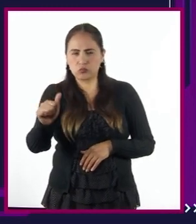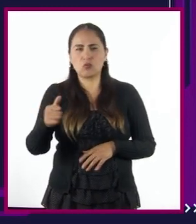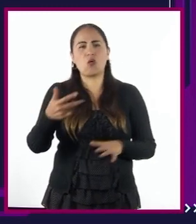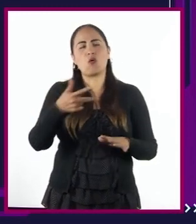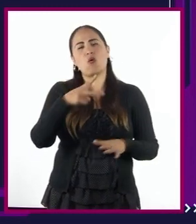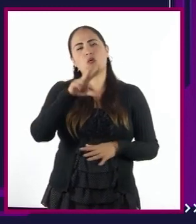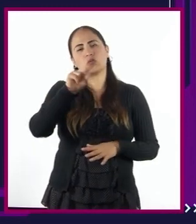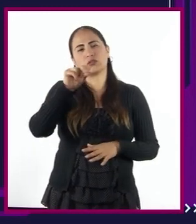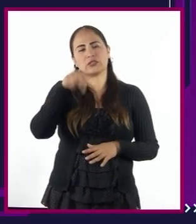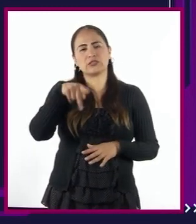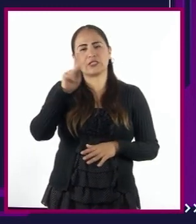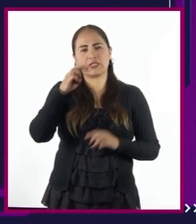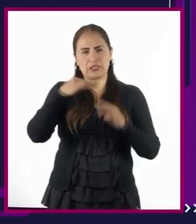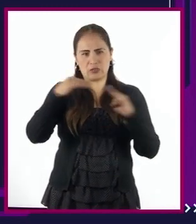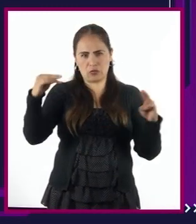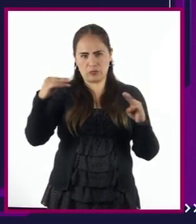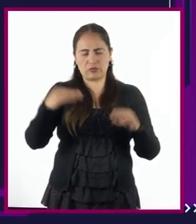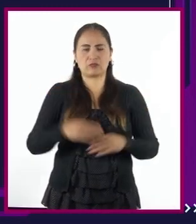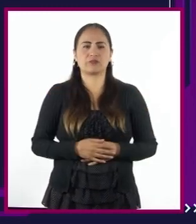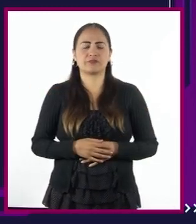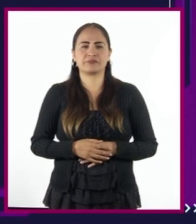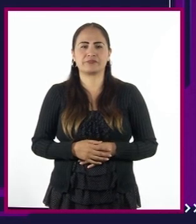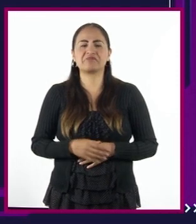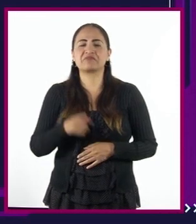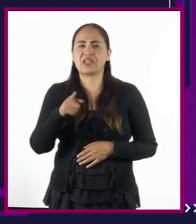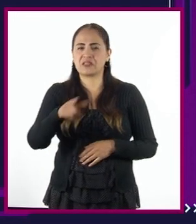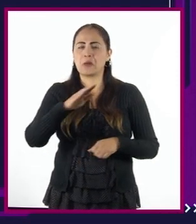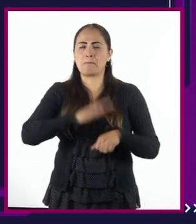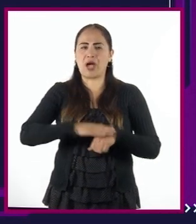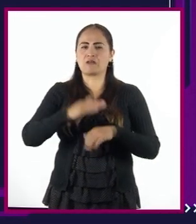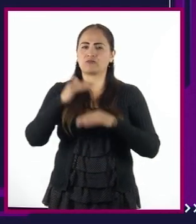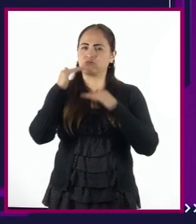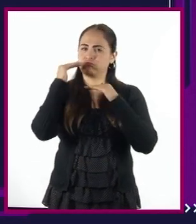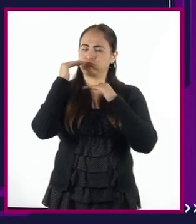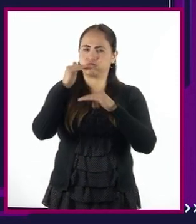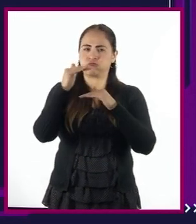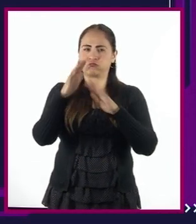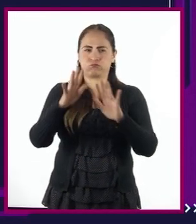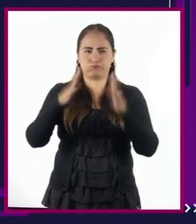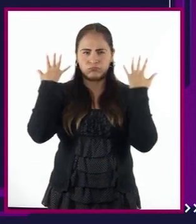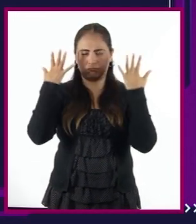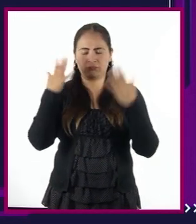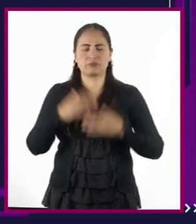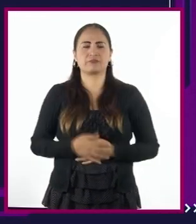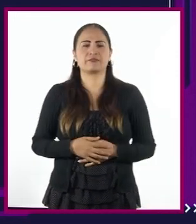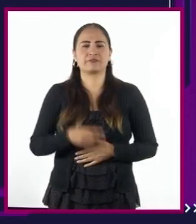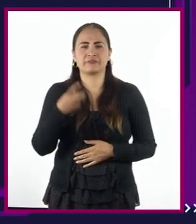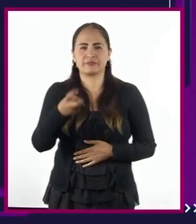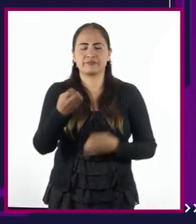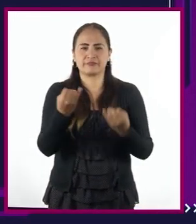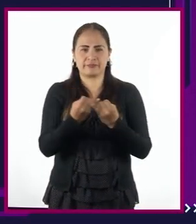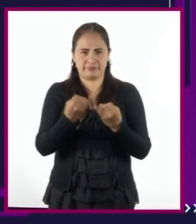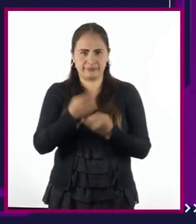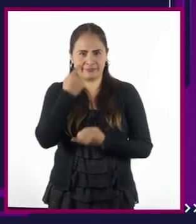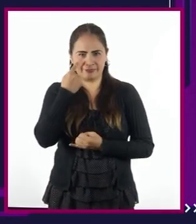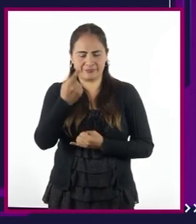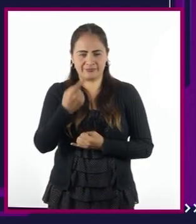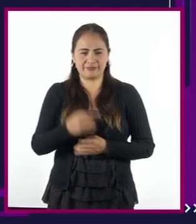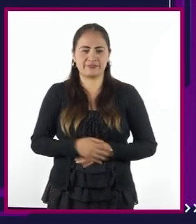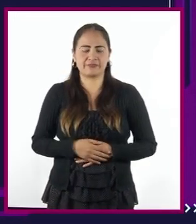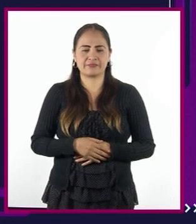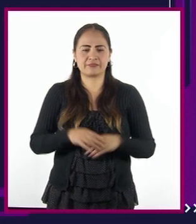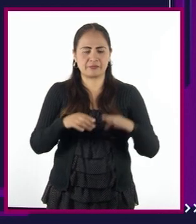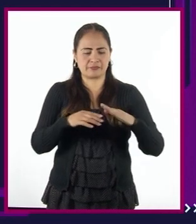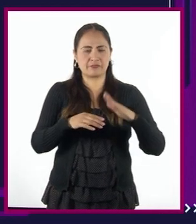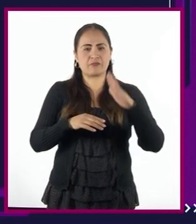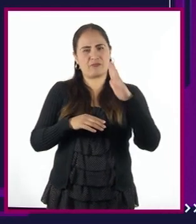80 kilómetros, siendo esta su rapidez máxima. Esto también se puede apreciar gracias a la